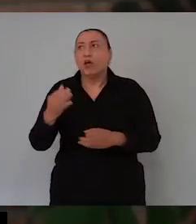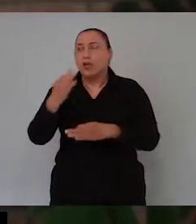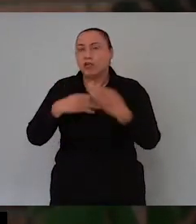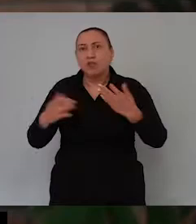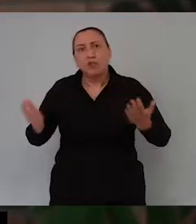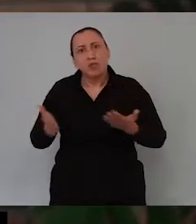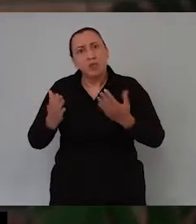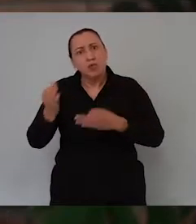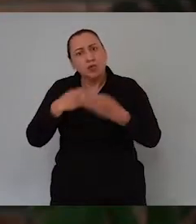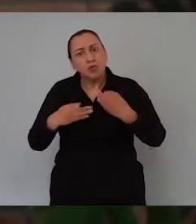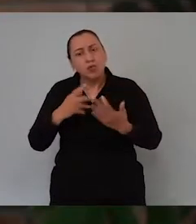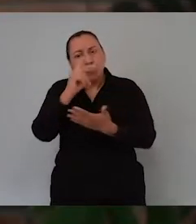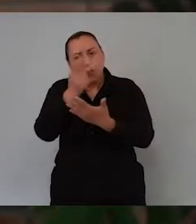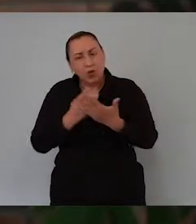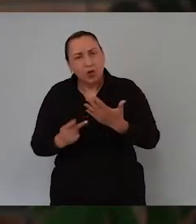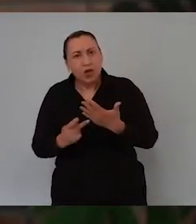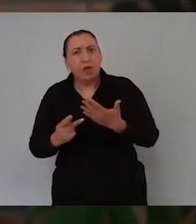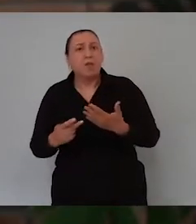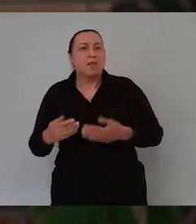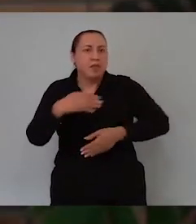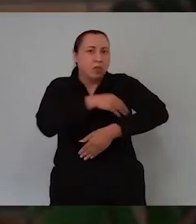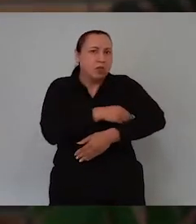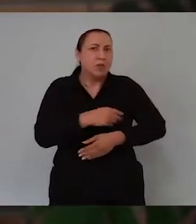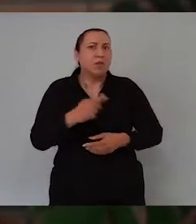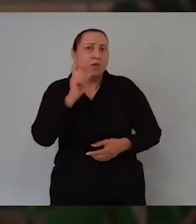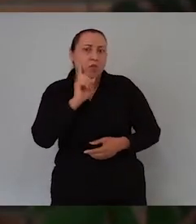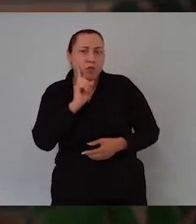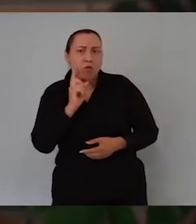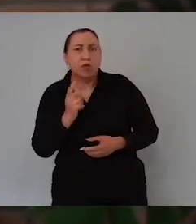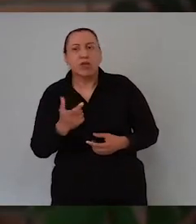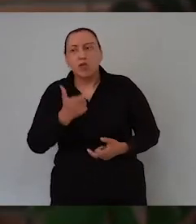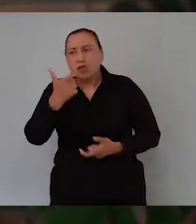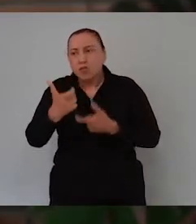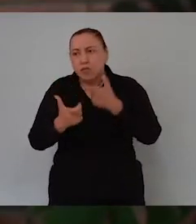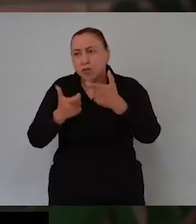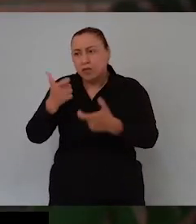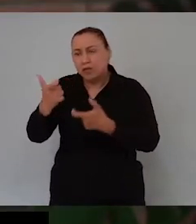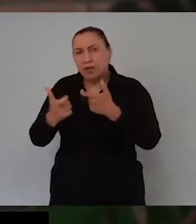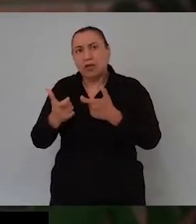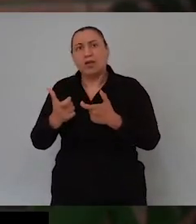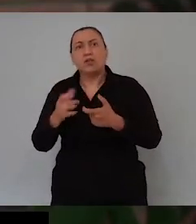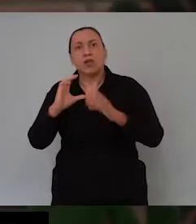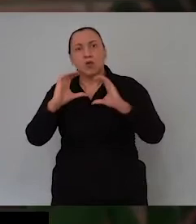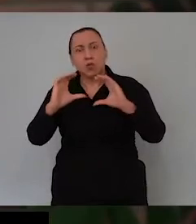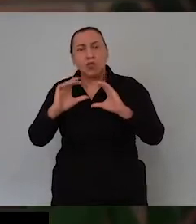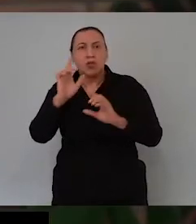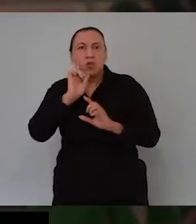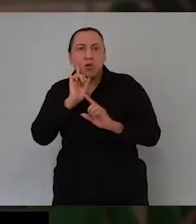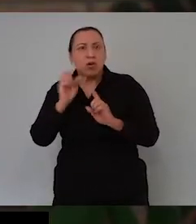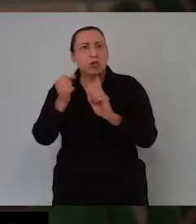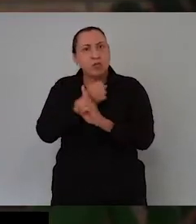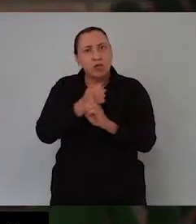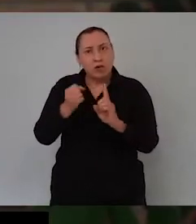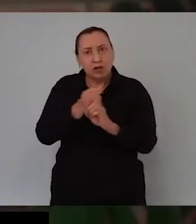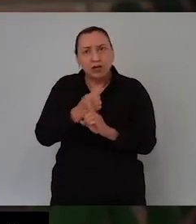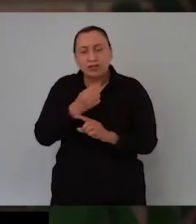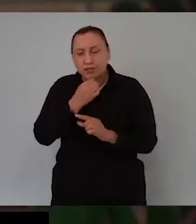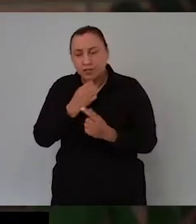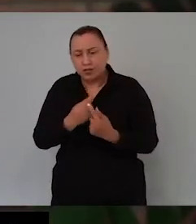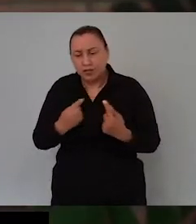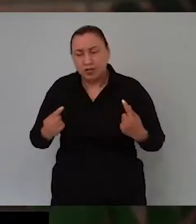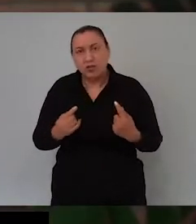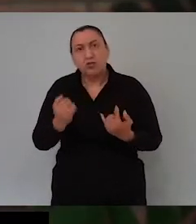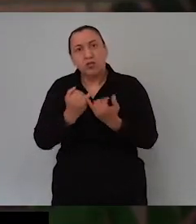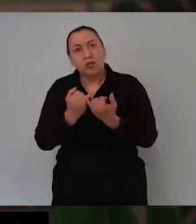al gobierno federal a que regrese los programas de estancias infantiles, los subsidios a refugios para mujeres e